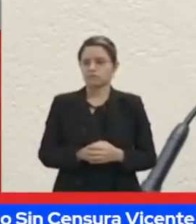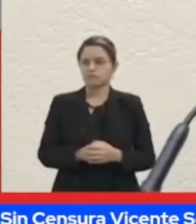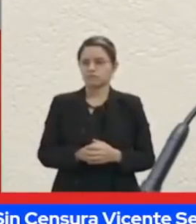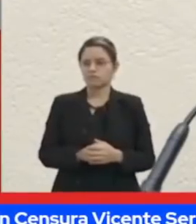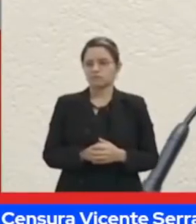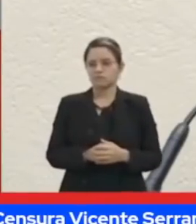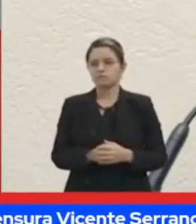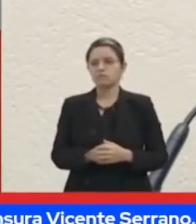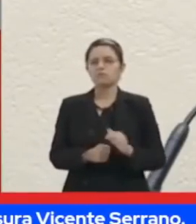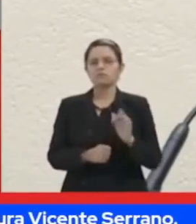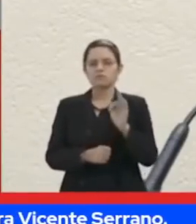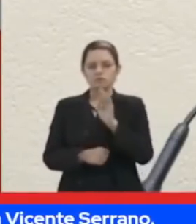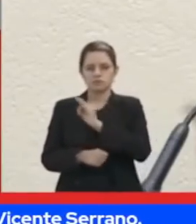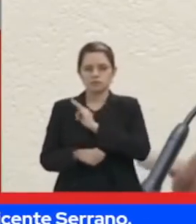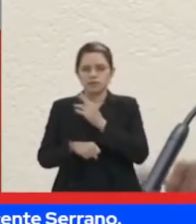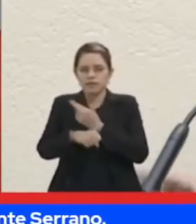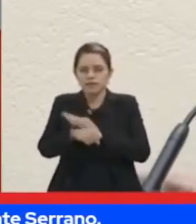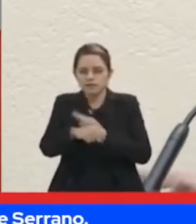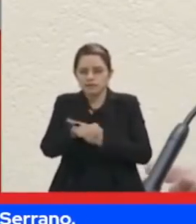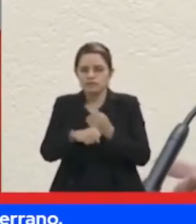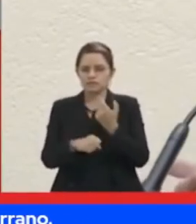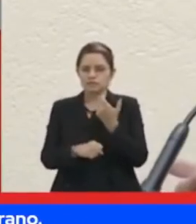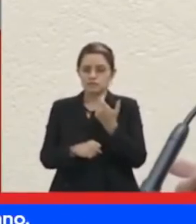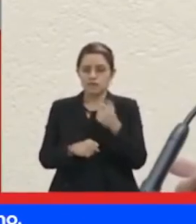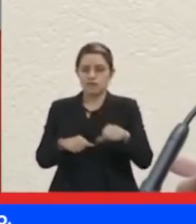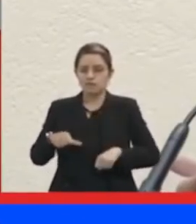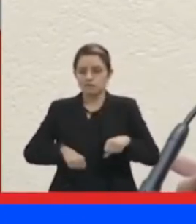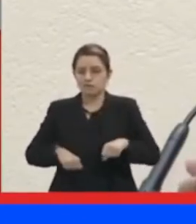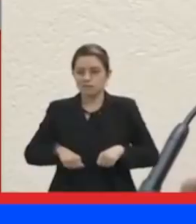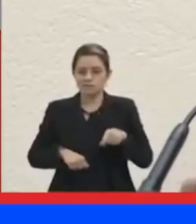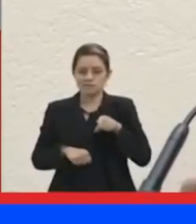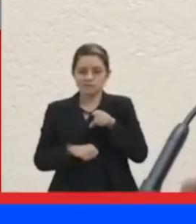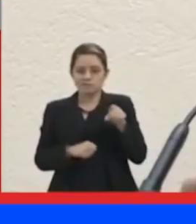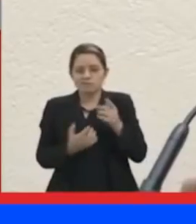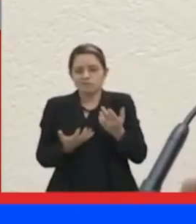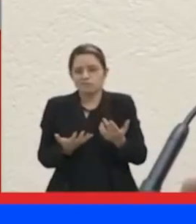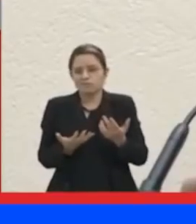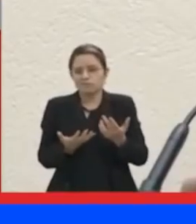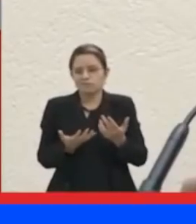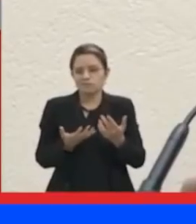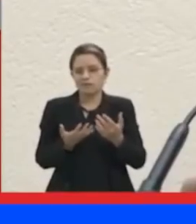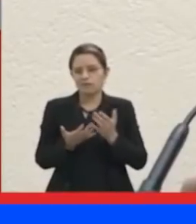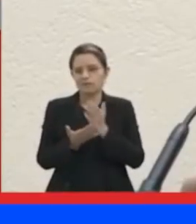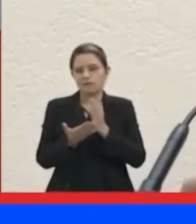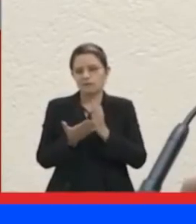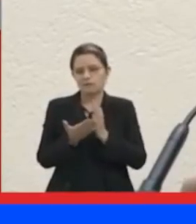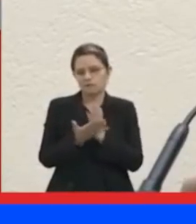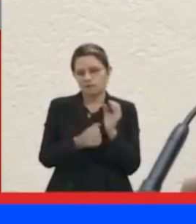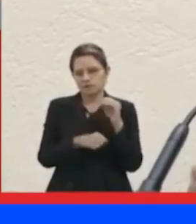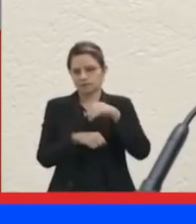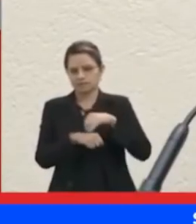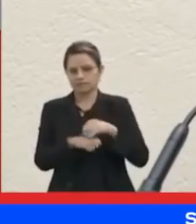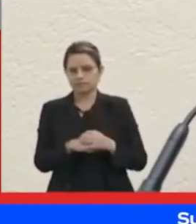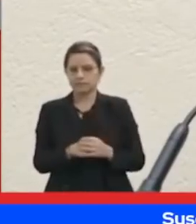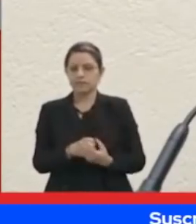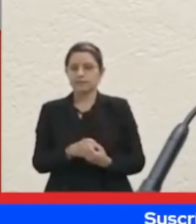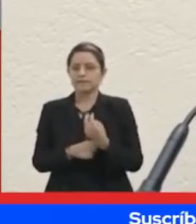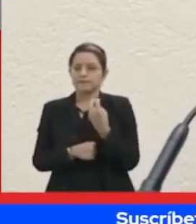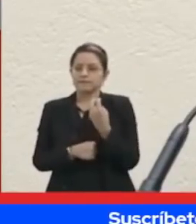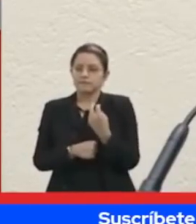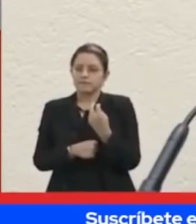disposiciones presupuestales necesarias para estas actividades que sin lugar a dudas son preliminares eso no obsta insisto